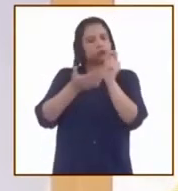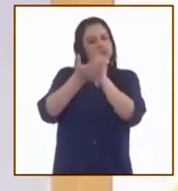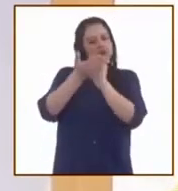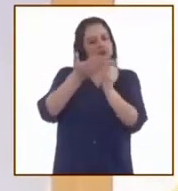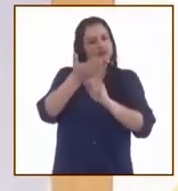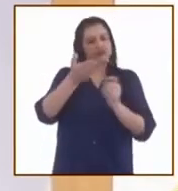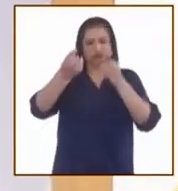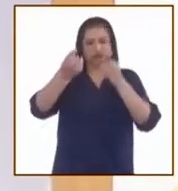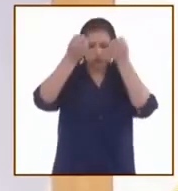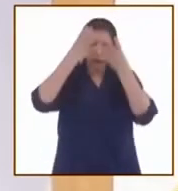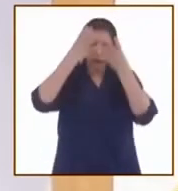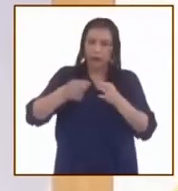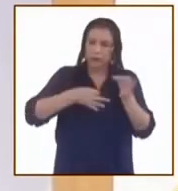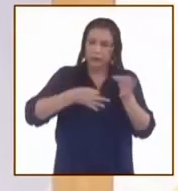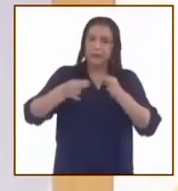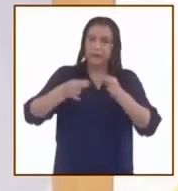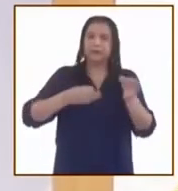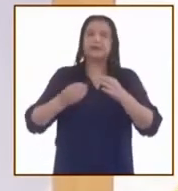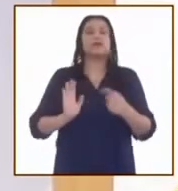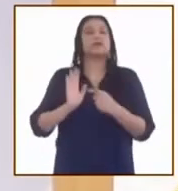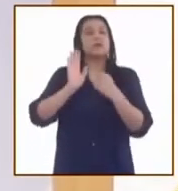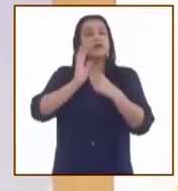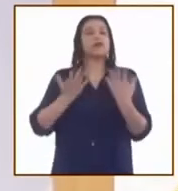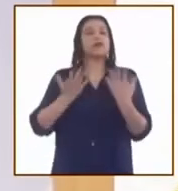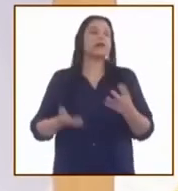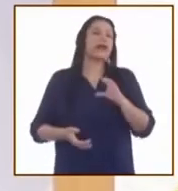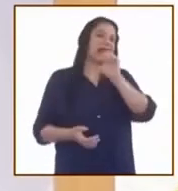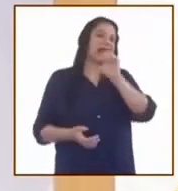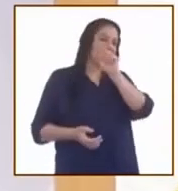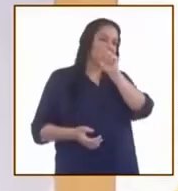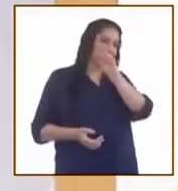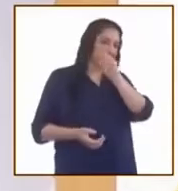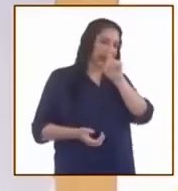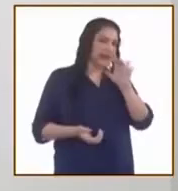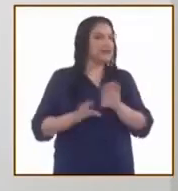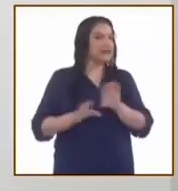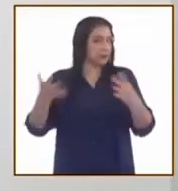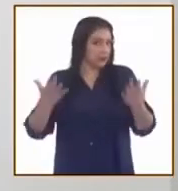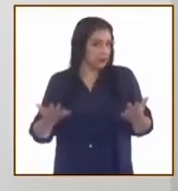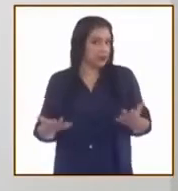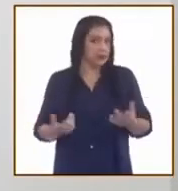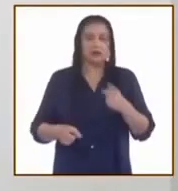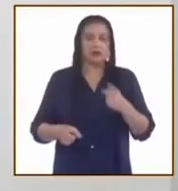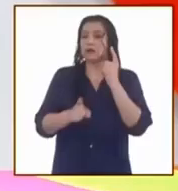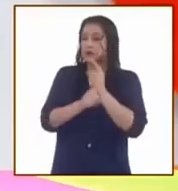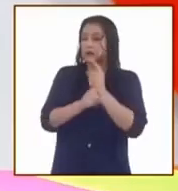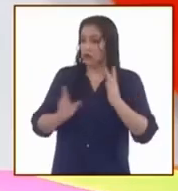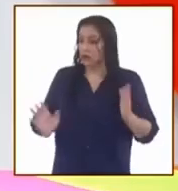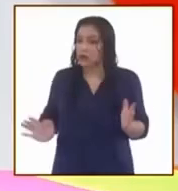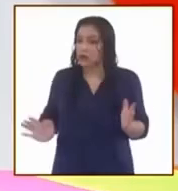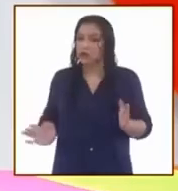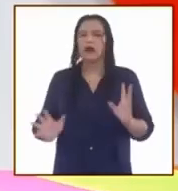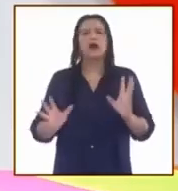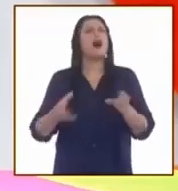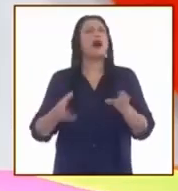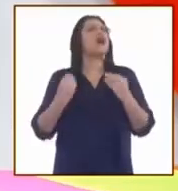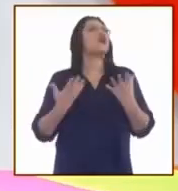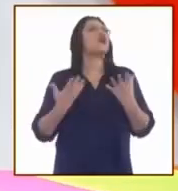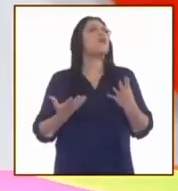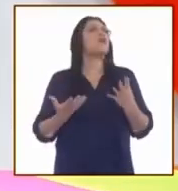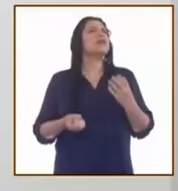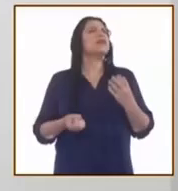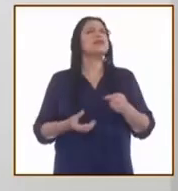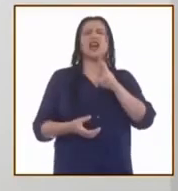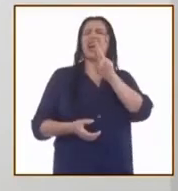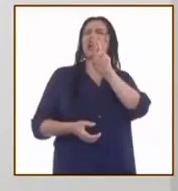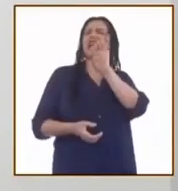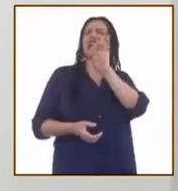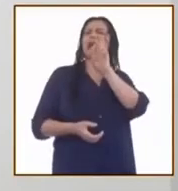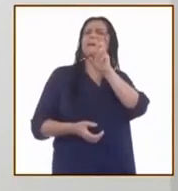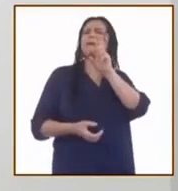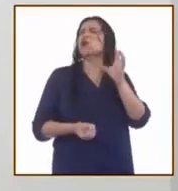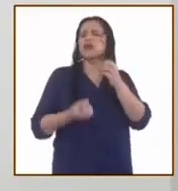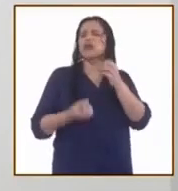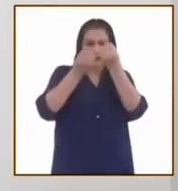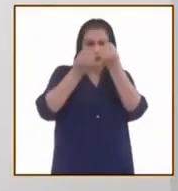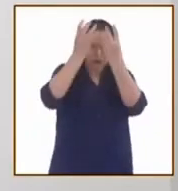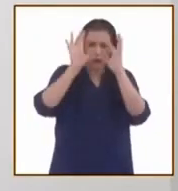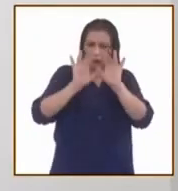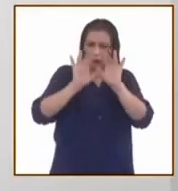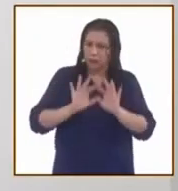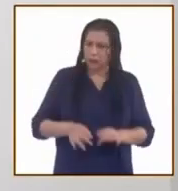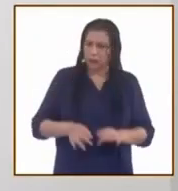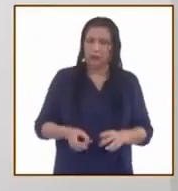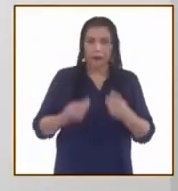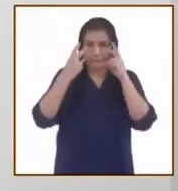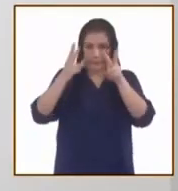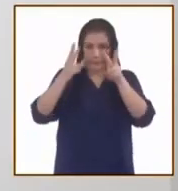que esa información la usaríamos en la cartilla que estamos elaborando. Así es. ¿Y cómo es ese reporte, profesora? Tranquilos, es